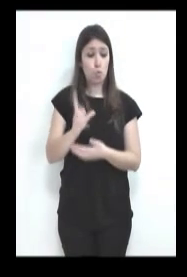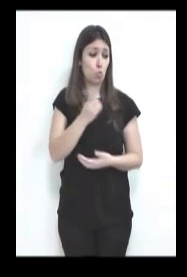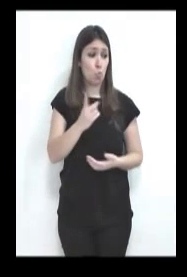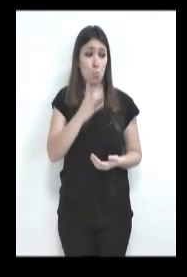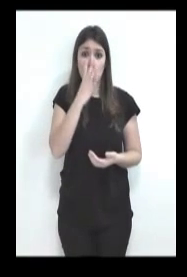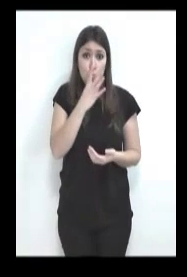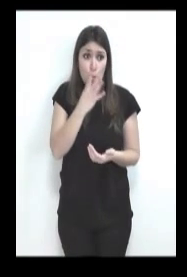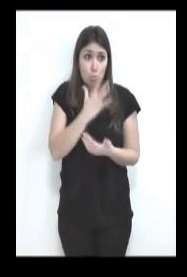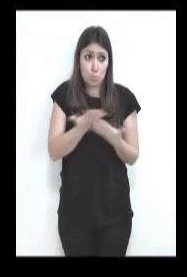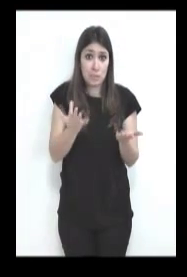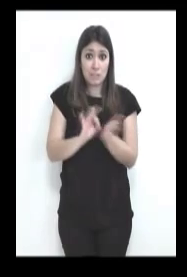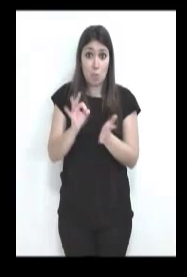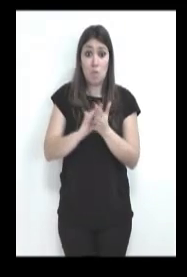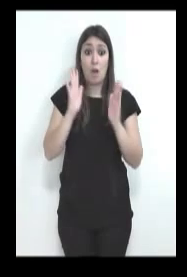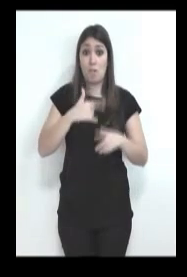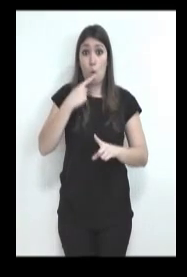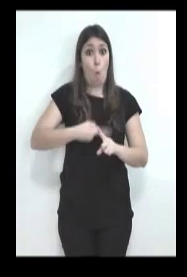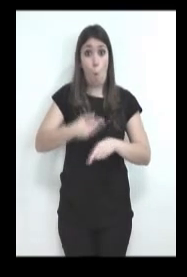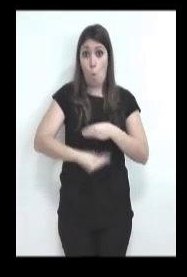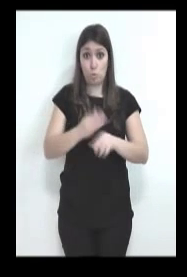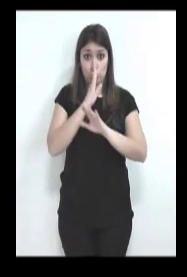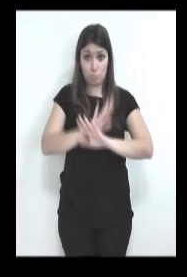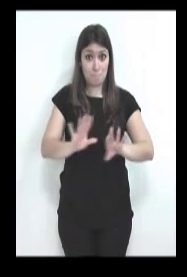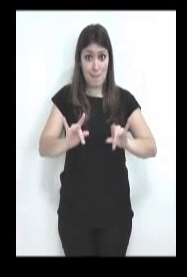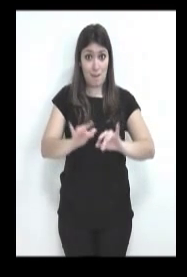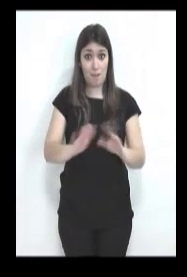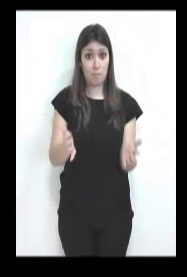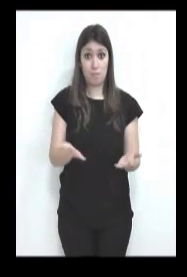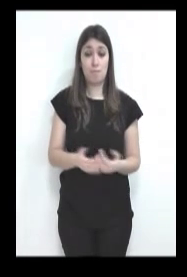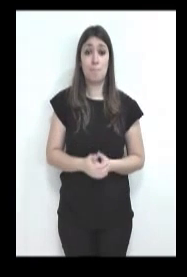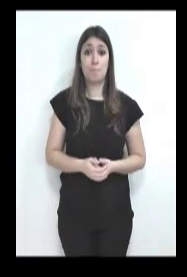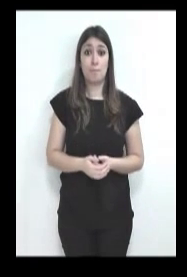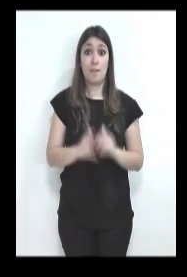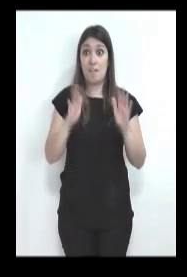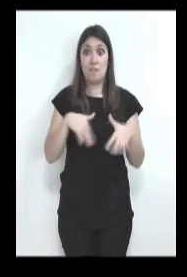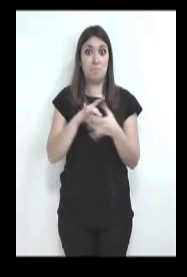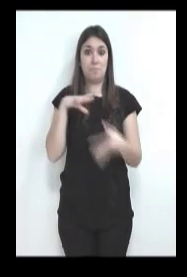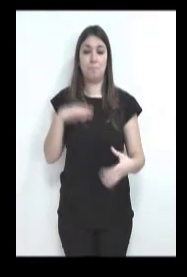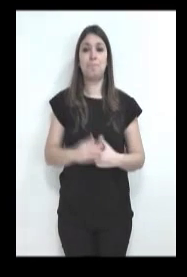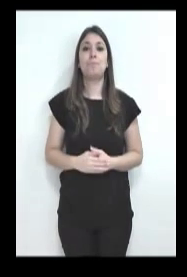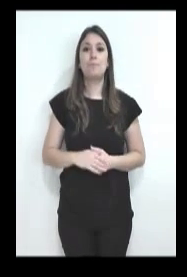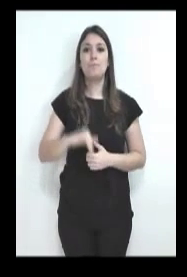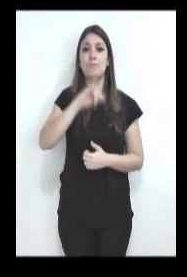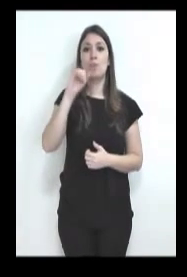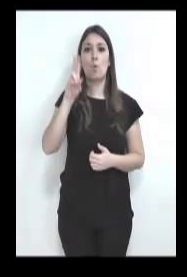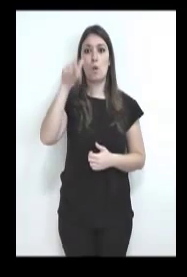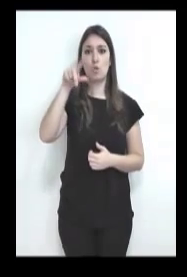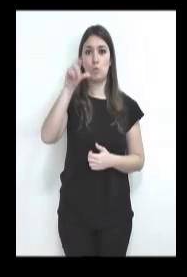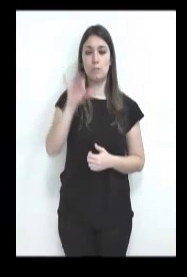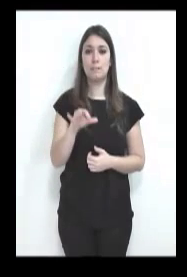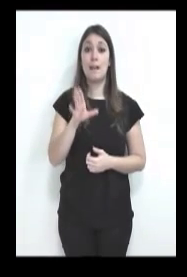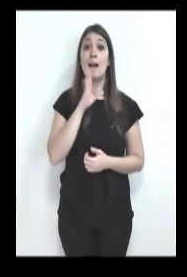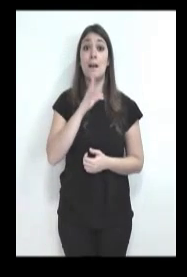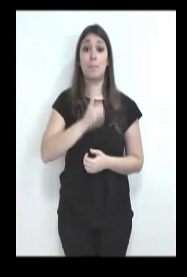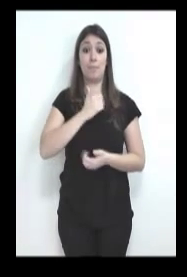como servicio usable, o sea, no lo va a usar nadie o no va a tener sentido que se use luego, no al lugar. El modelo económico, como he estado